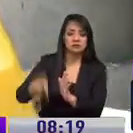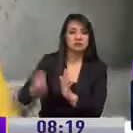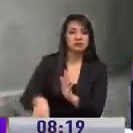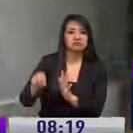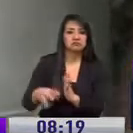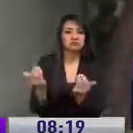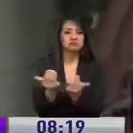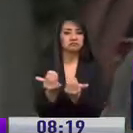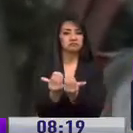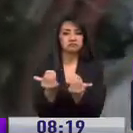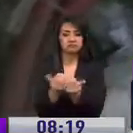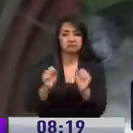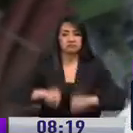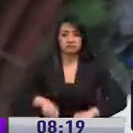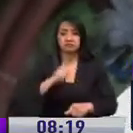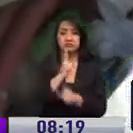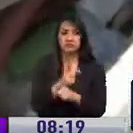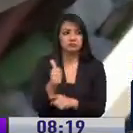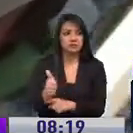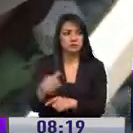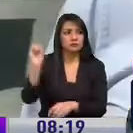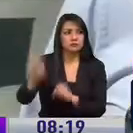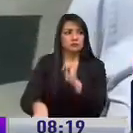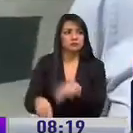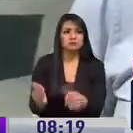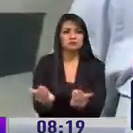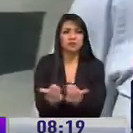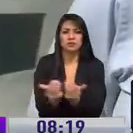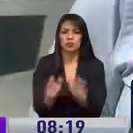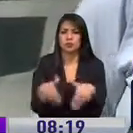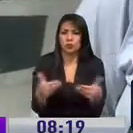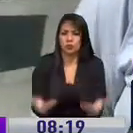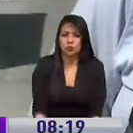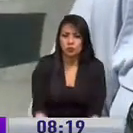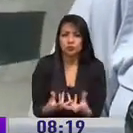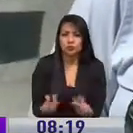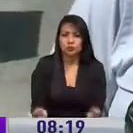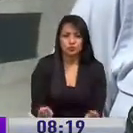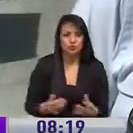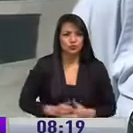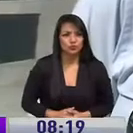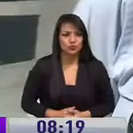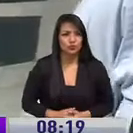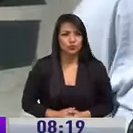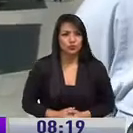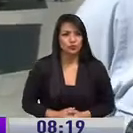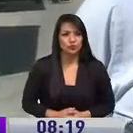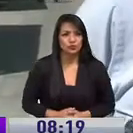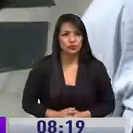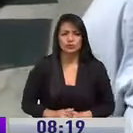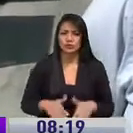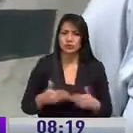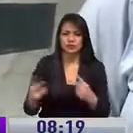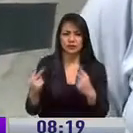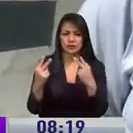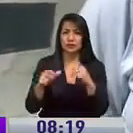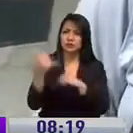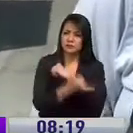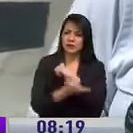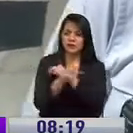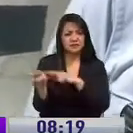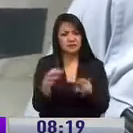en un basurero. Terminamos siendo eso. Imagínese usted que ¿Cómo nos catalogan, cómo nos ven en otros